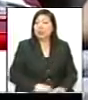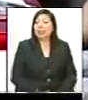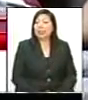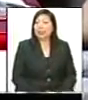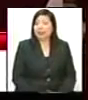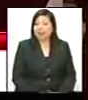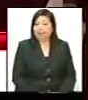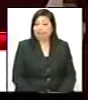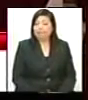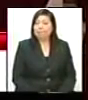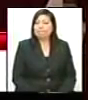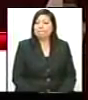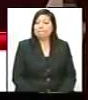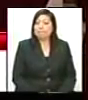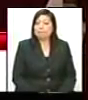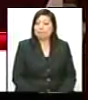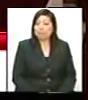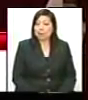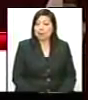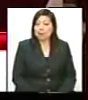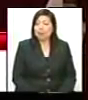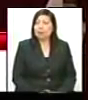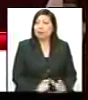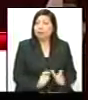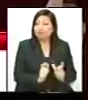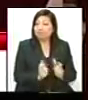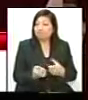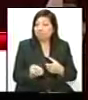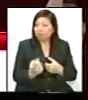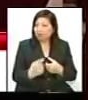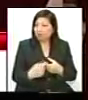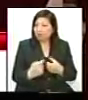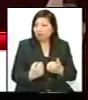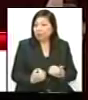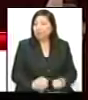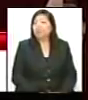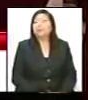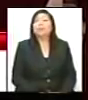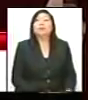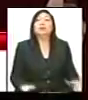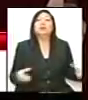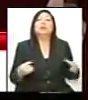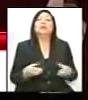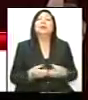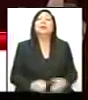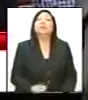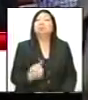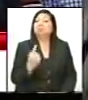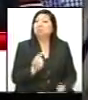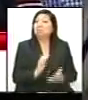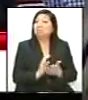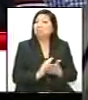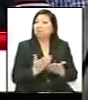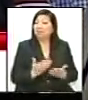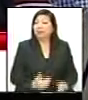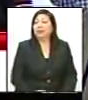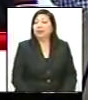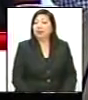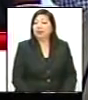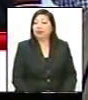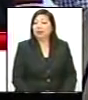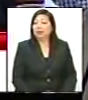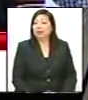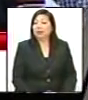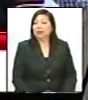señor presidente. Señores integrantes de esta honorable comisión, primero expresarles que,